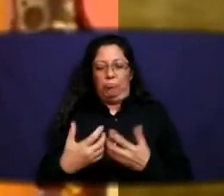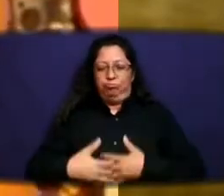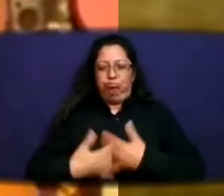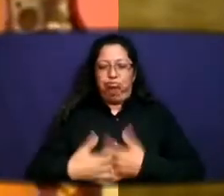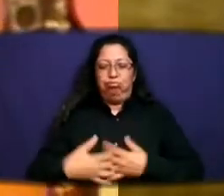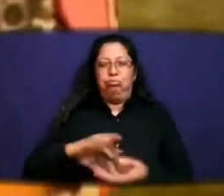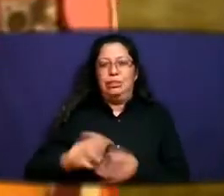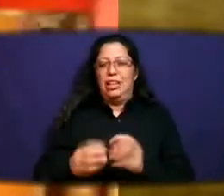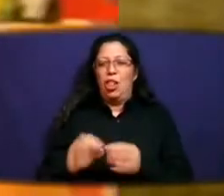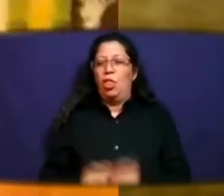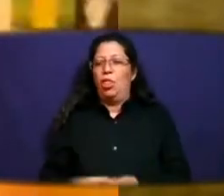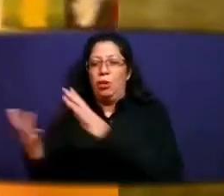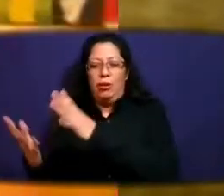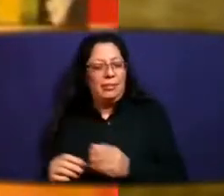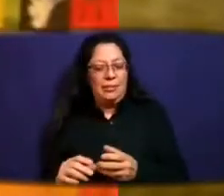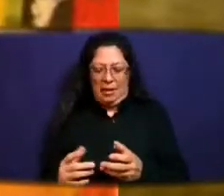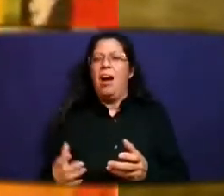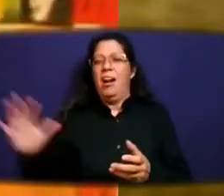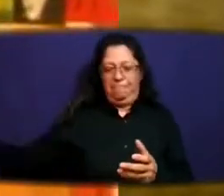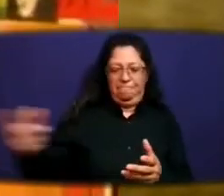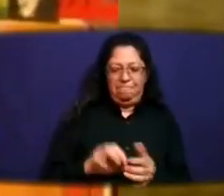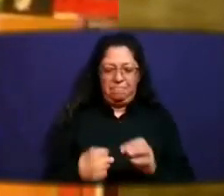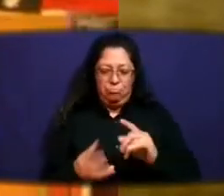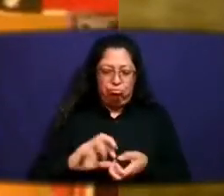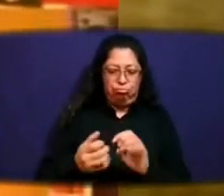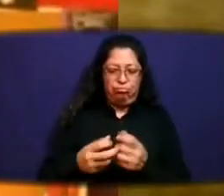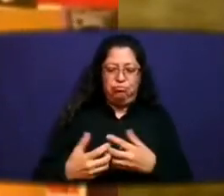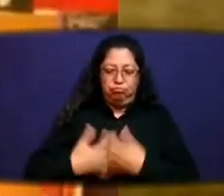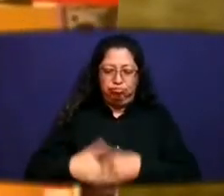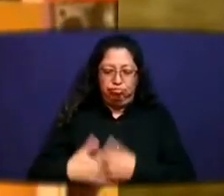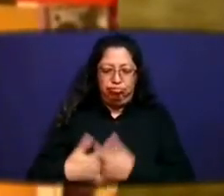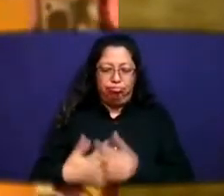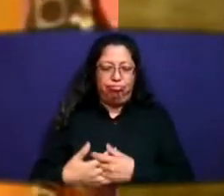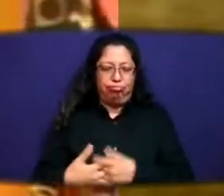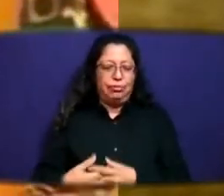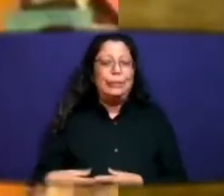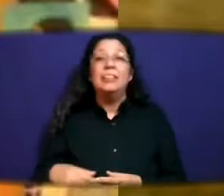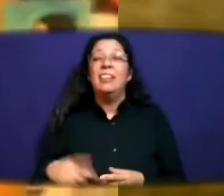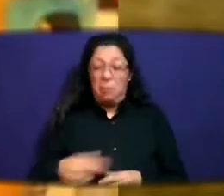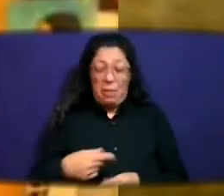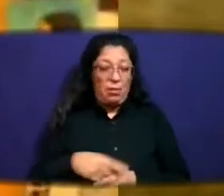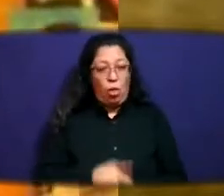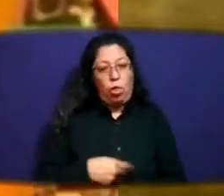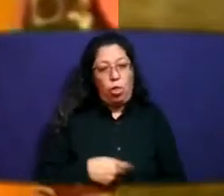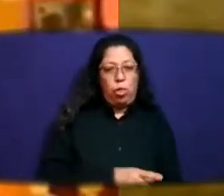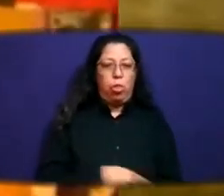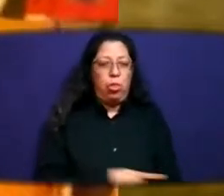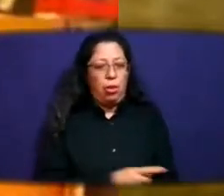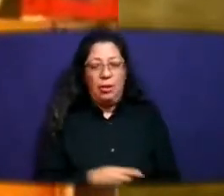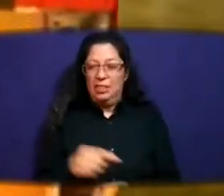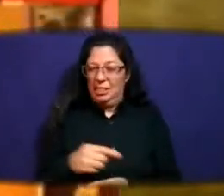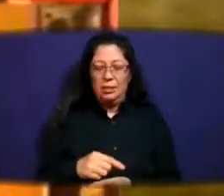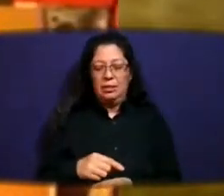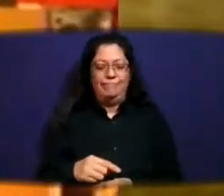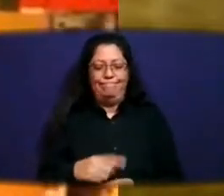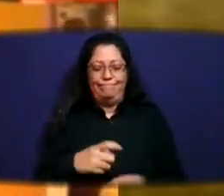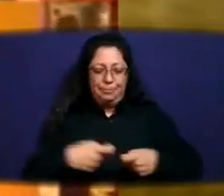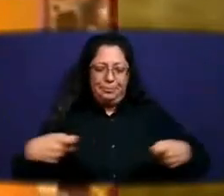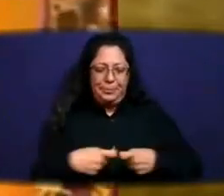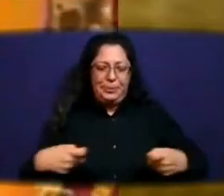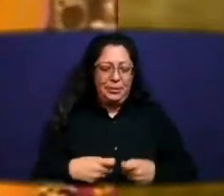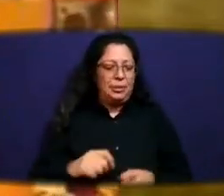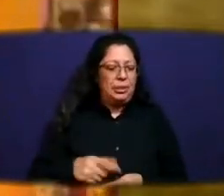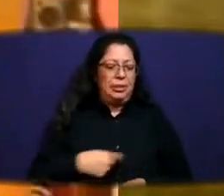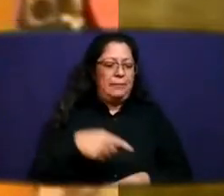casera. Hizo el motor de la máquina con un Walkman, unido con bandas